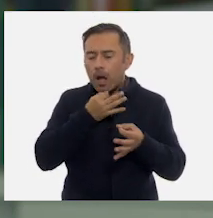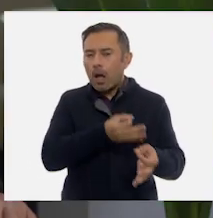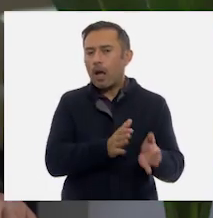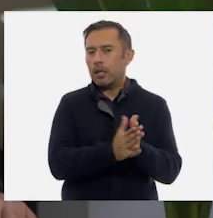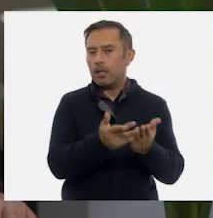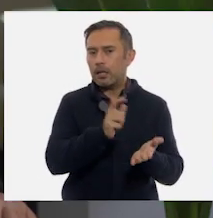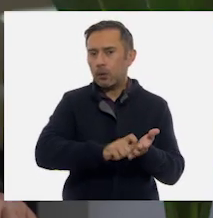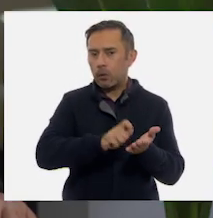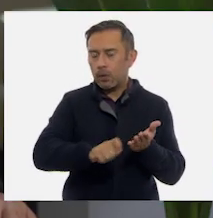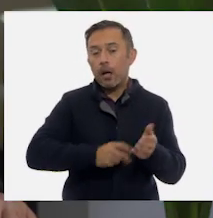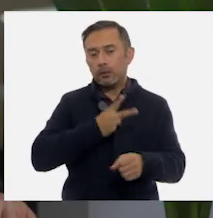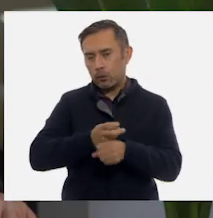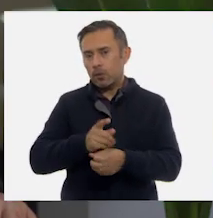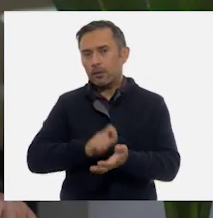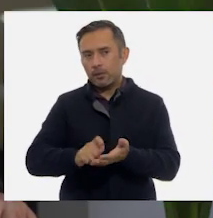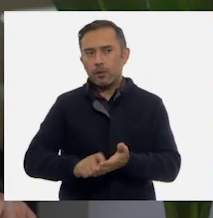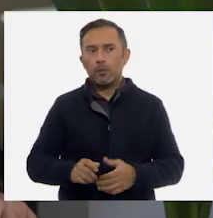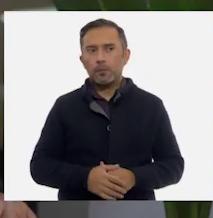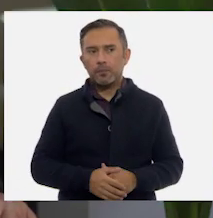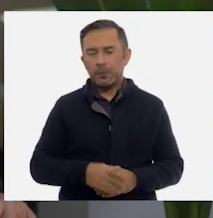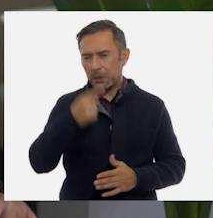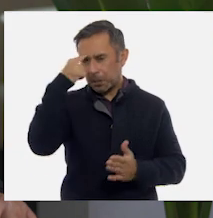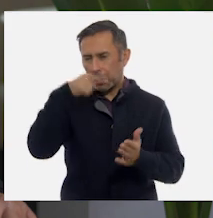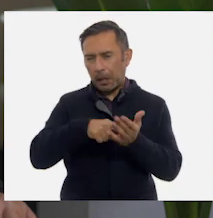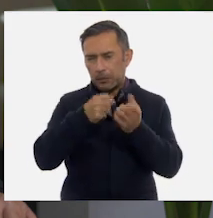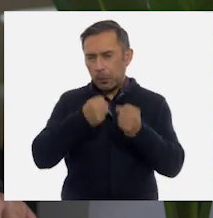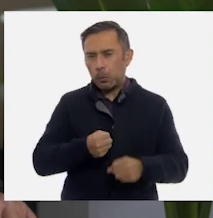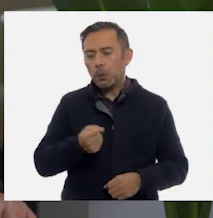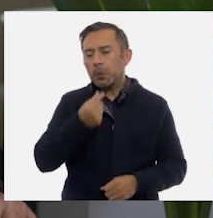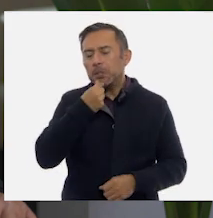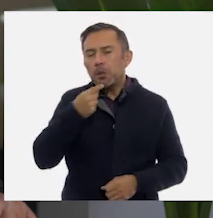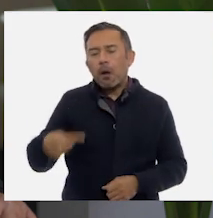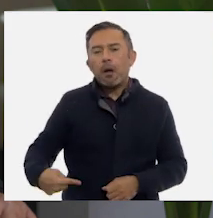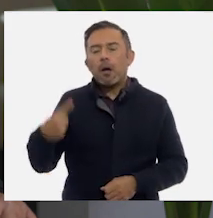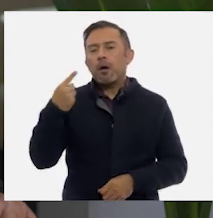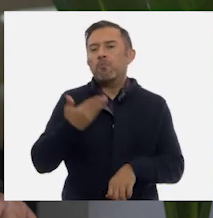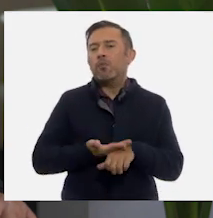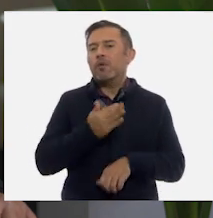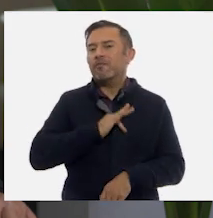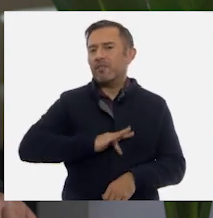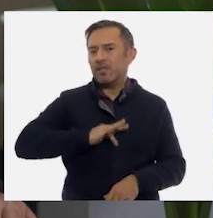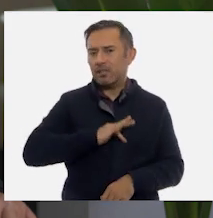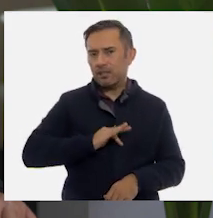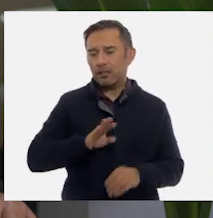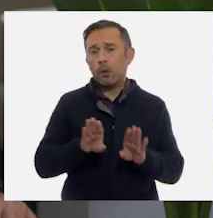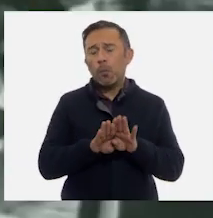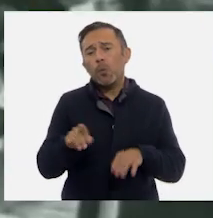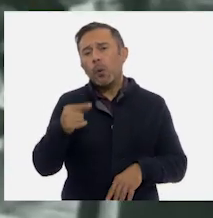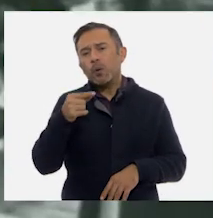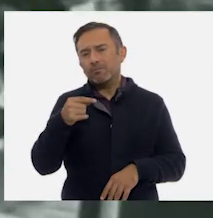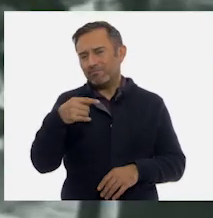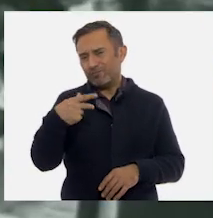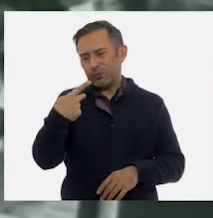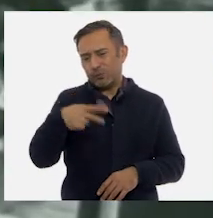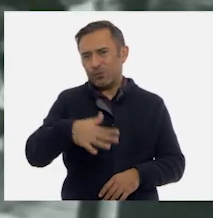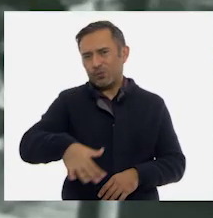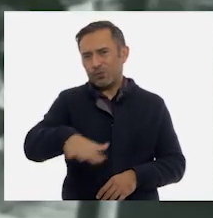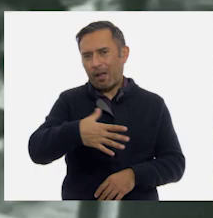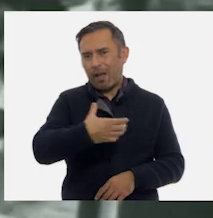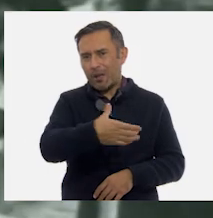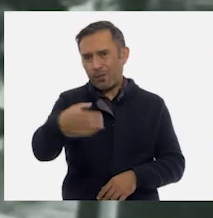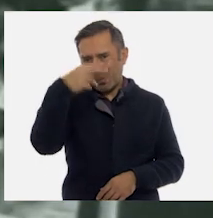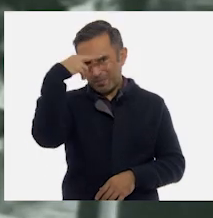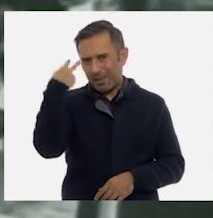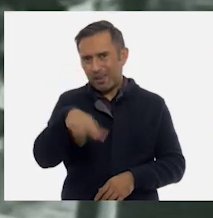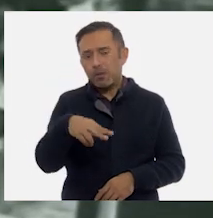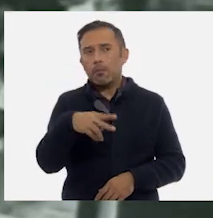escribir. Estoy seguro que fue una infancia muy feliz. Y fue feliz como una niña en provincia mexicana, con una buena madre, un